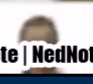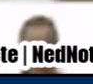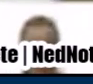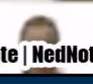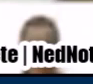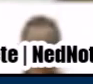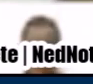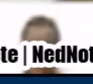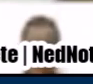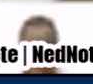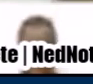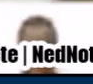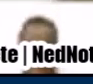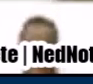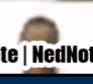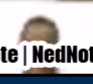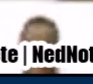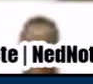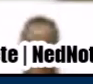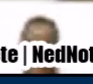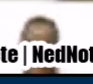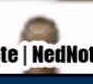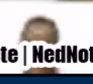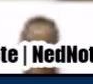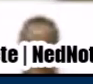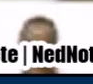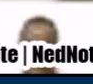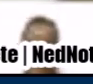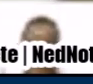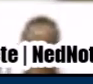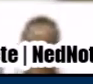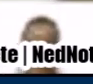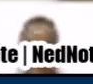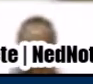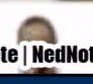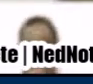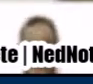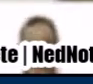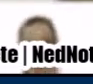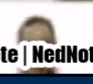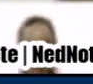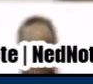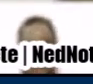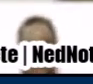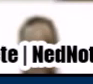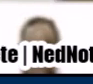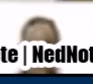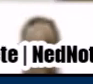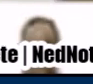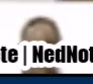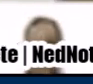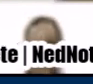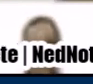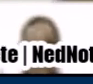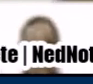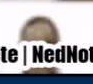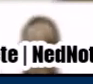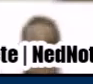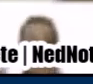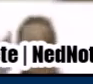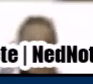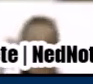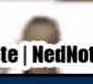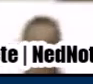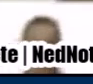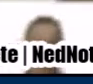con las condiciones para lograr procurar esto, un mecanismo de lucha, es luchar precisamente por las condiciones. Ángel decía hace unos días, resistencia. No